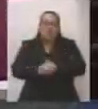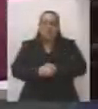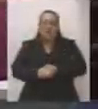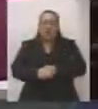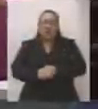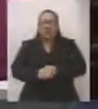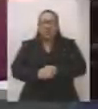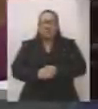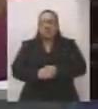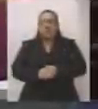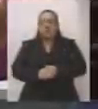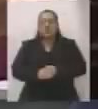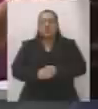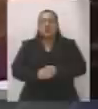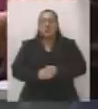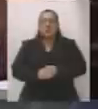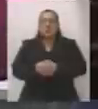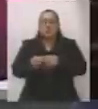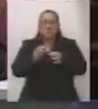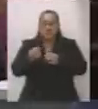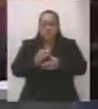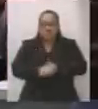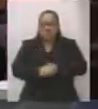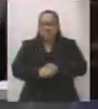Por lo menos la teoría que les he planteado